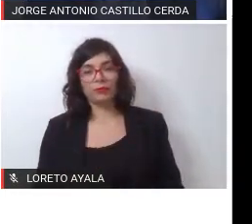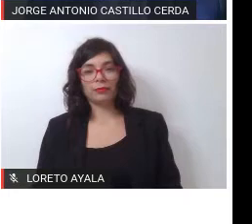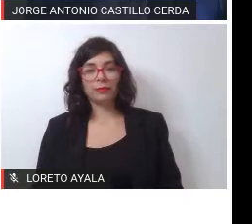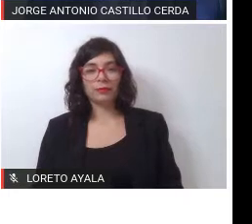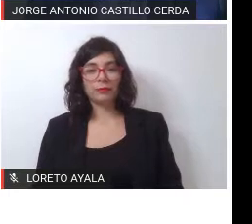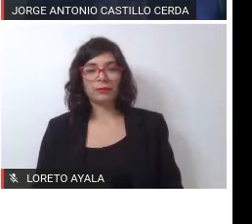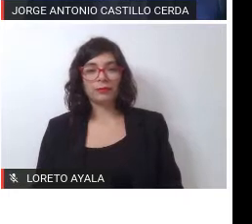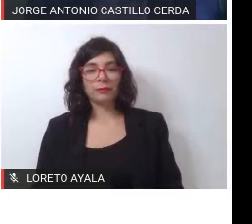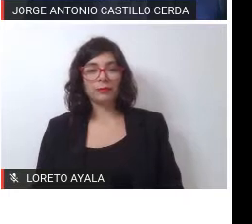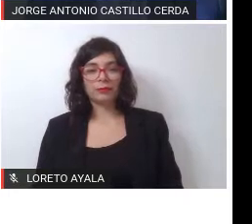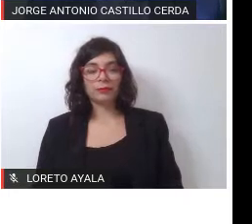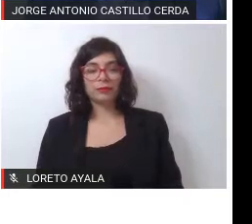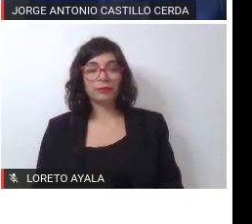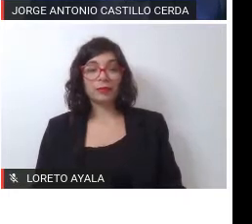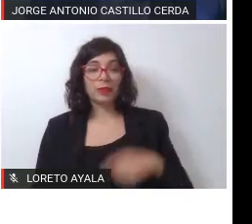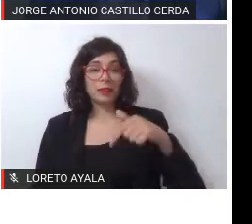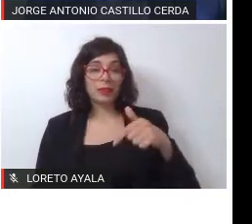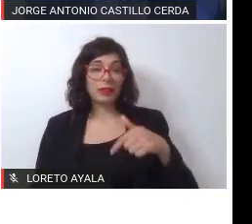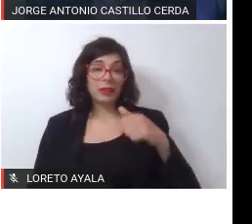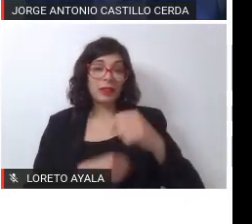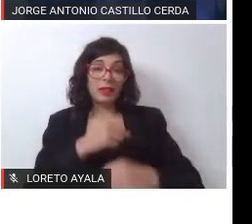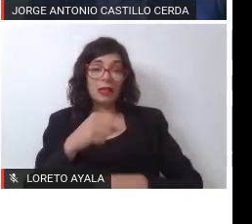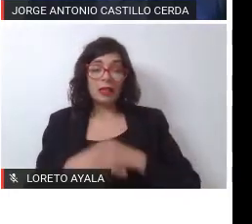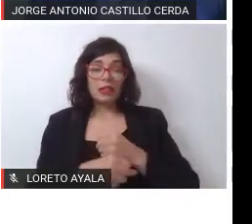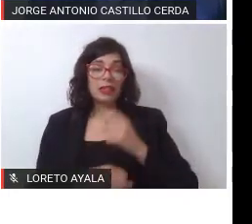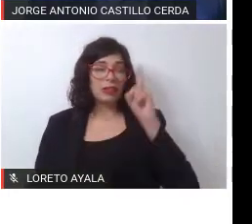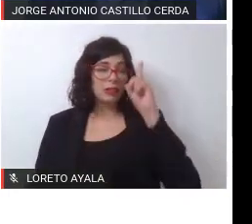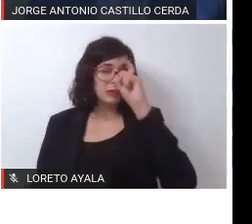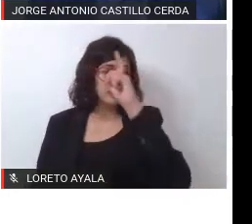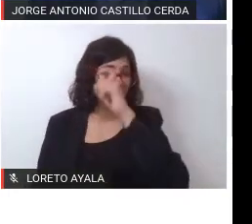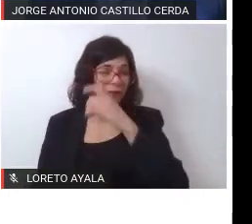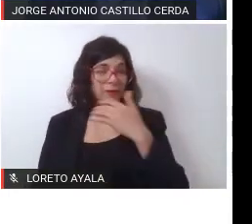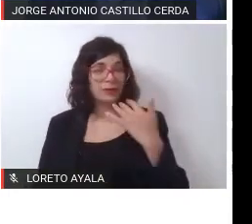Un año difícil, complejo,